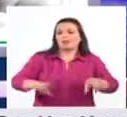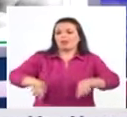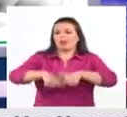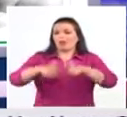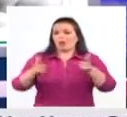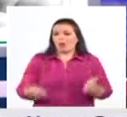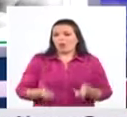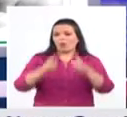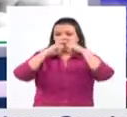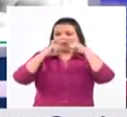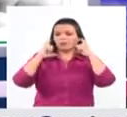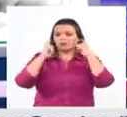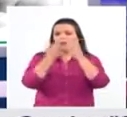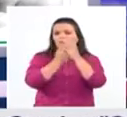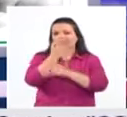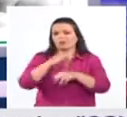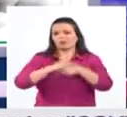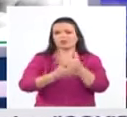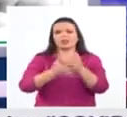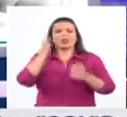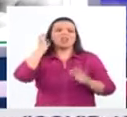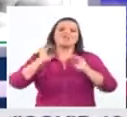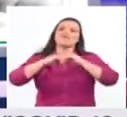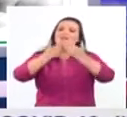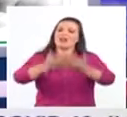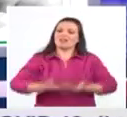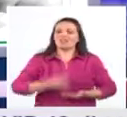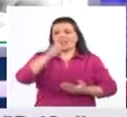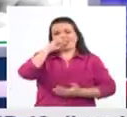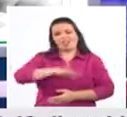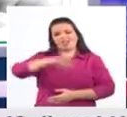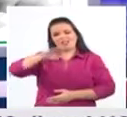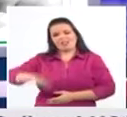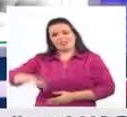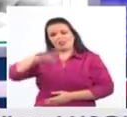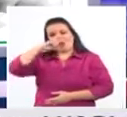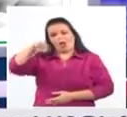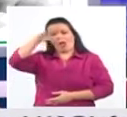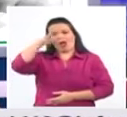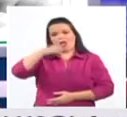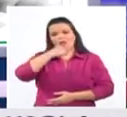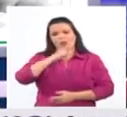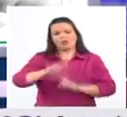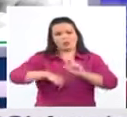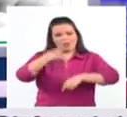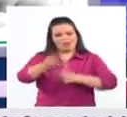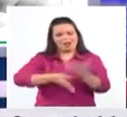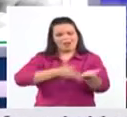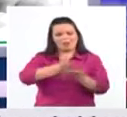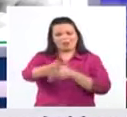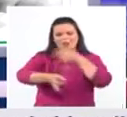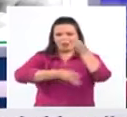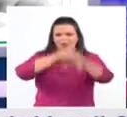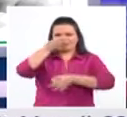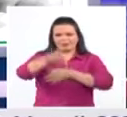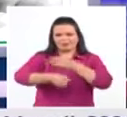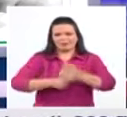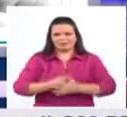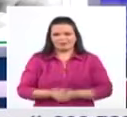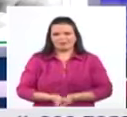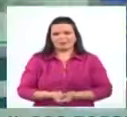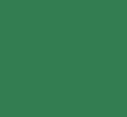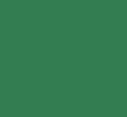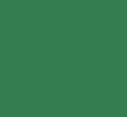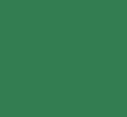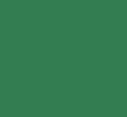embarazada y a los adultos mayores. Nosotros nos vemos mañana para seguirle contando lo que hace Cuba por la salud de su población. Muy buenos